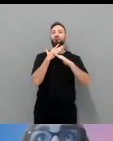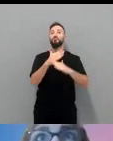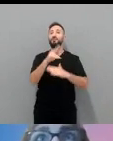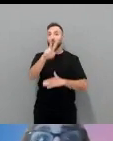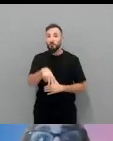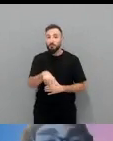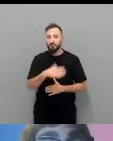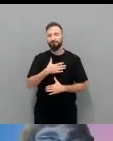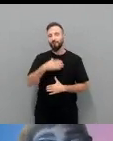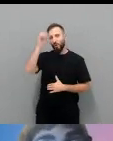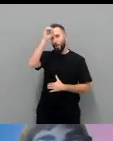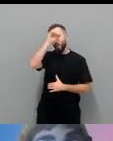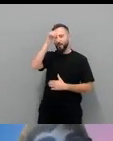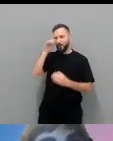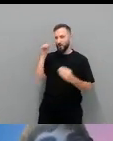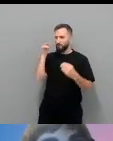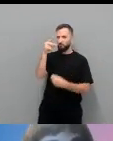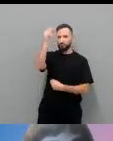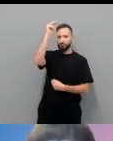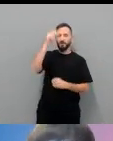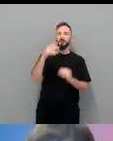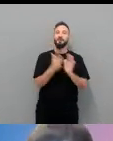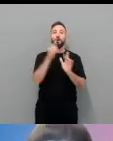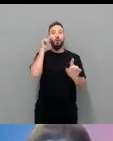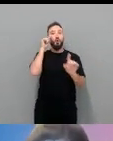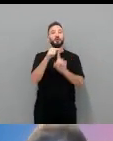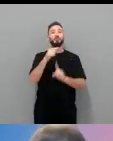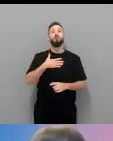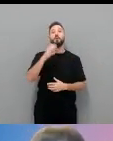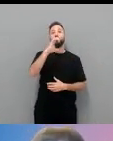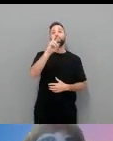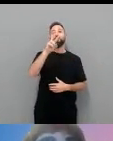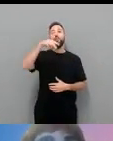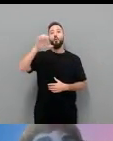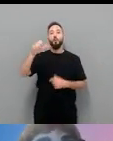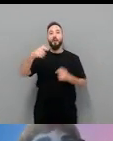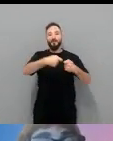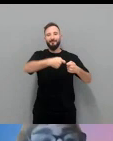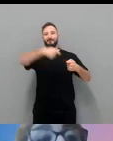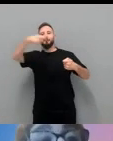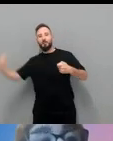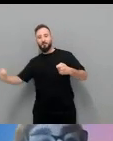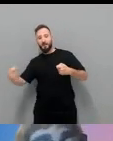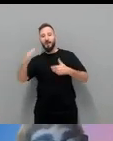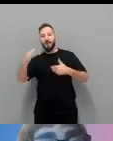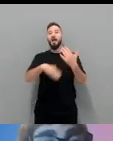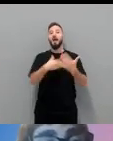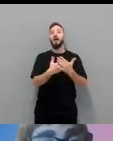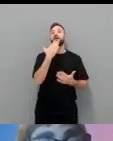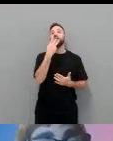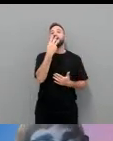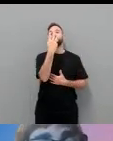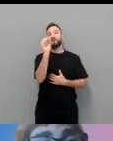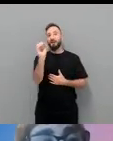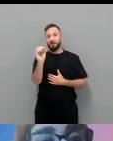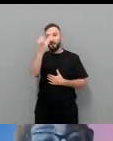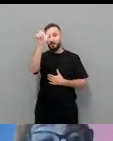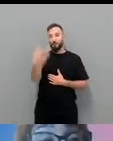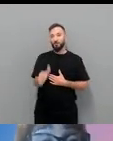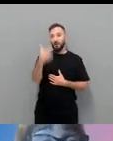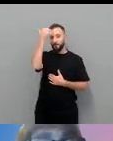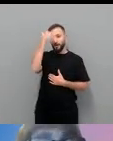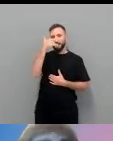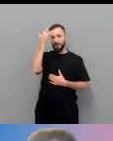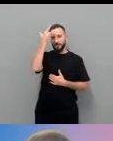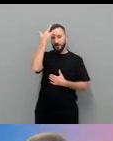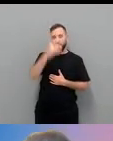opinión, no. Mi objetivo es extender la CUME y creo que como movimiento asociativo así lo tenemos que hacer hasta los 30 años de la persona con parálisis cerebral.